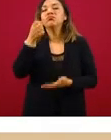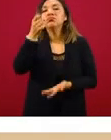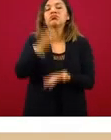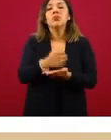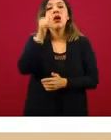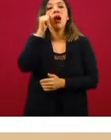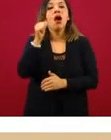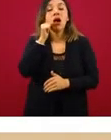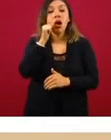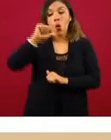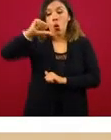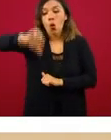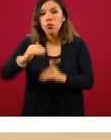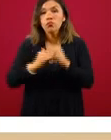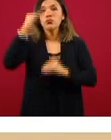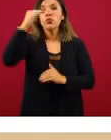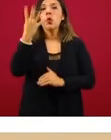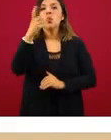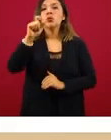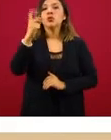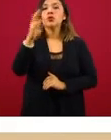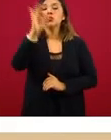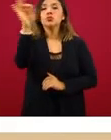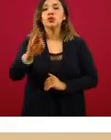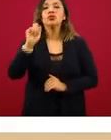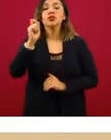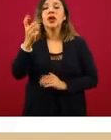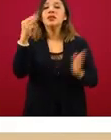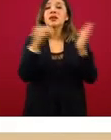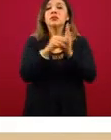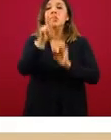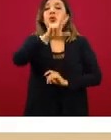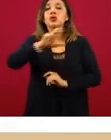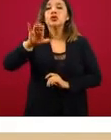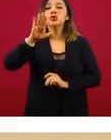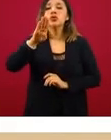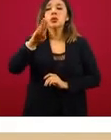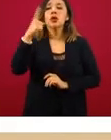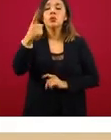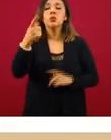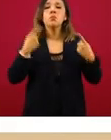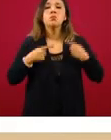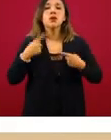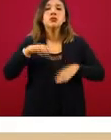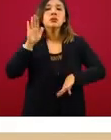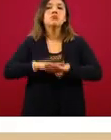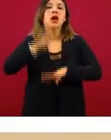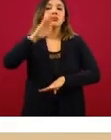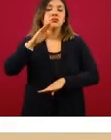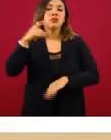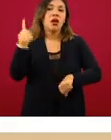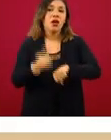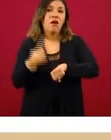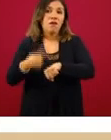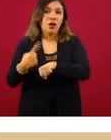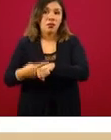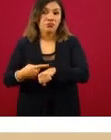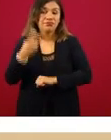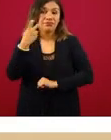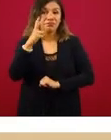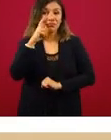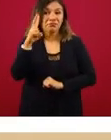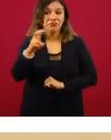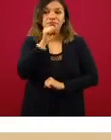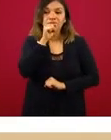ayer para hoy fue del 4.2% y representó 3.891 casos confirmados, y lo podemos ver en